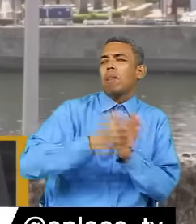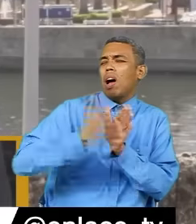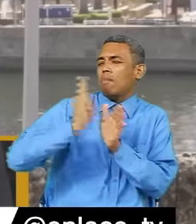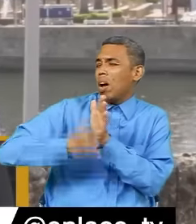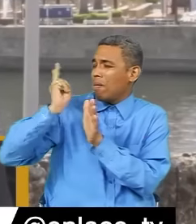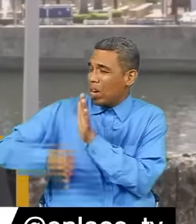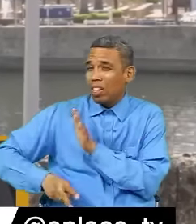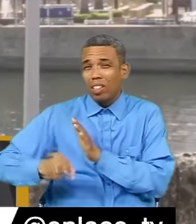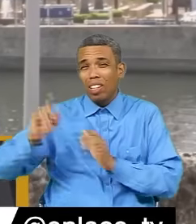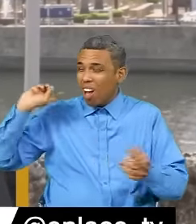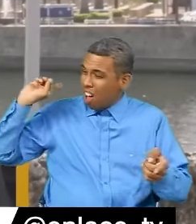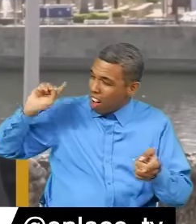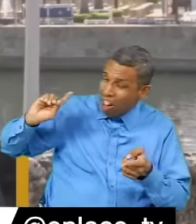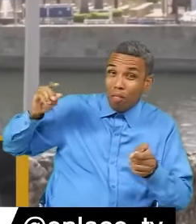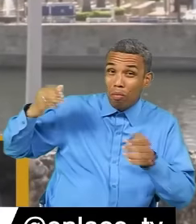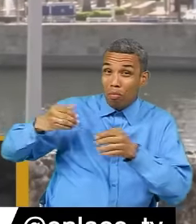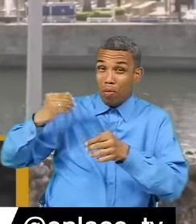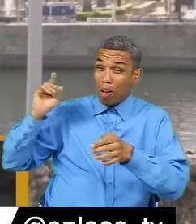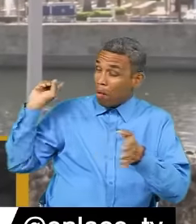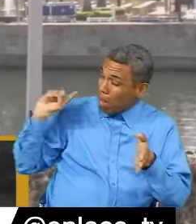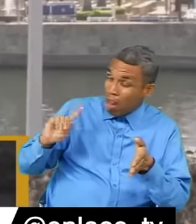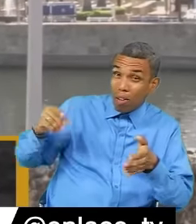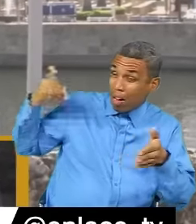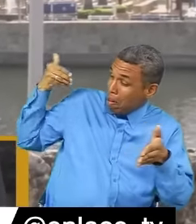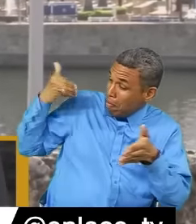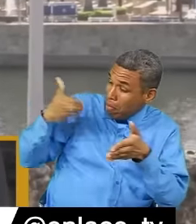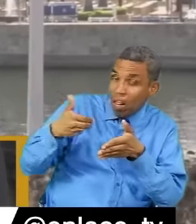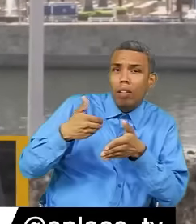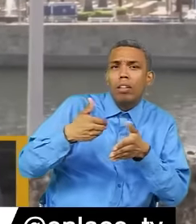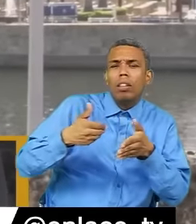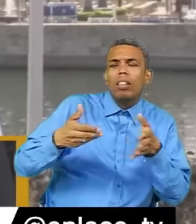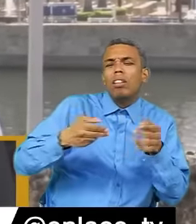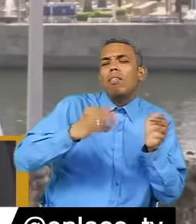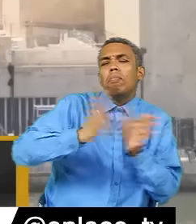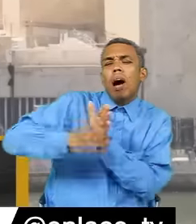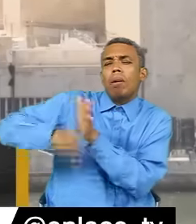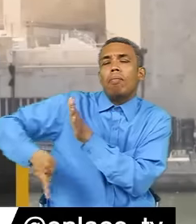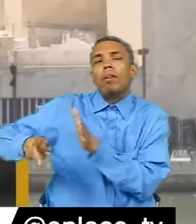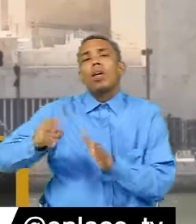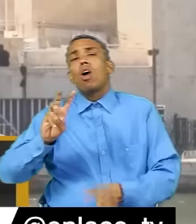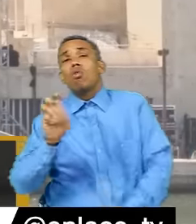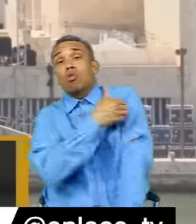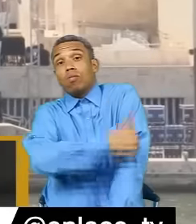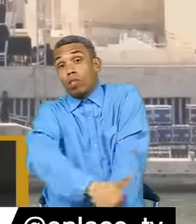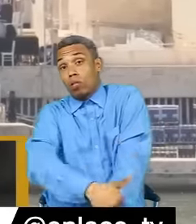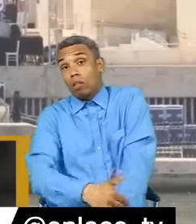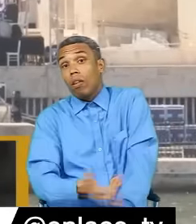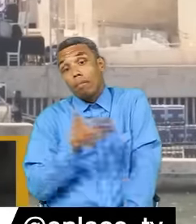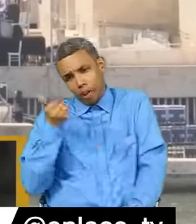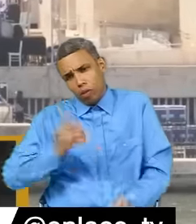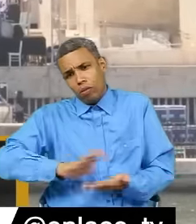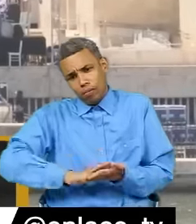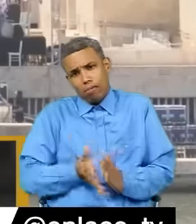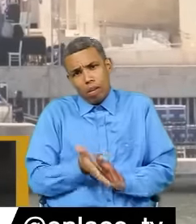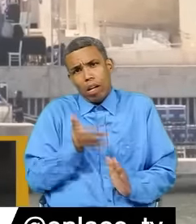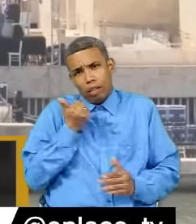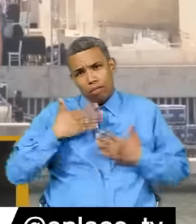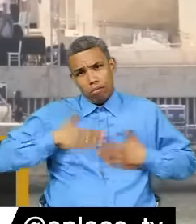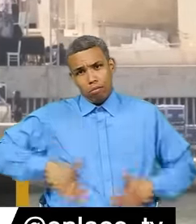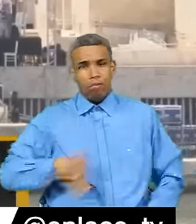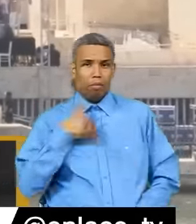decirle al mundo hoy aquí, desde Cartagena, que se puede parar una guerra con el diálogo. Bien, como dato para el cierre de